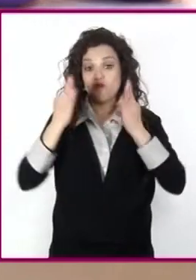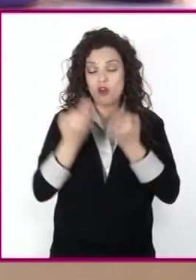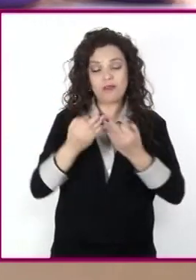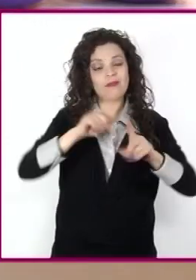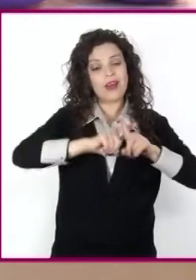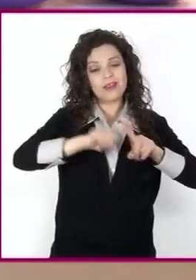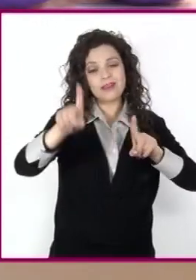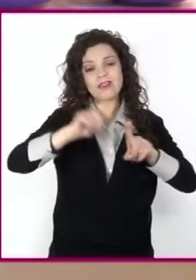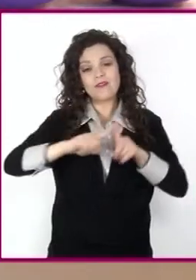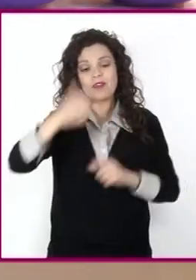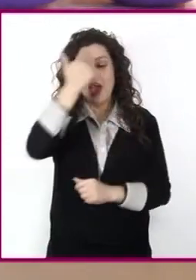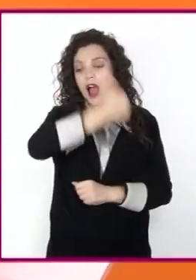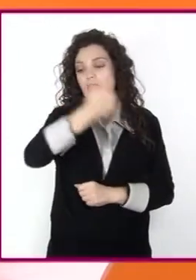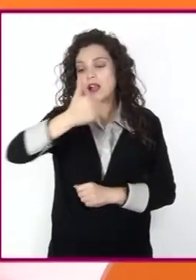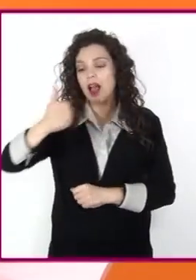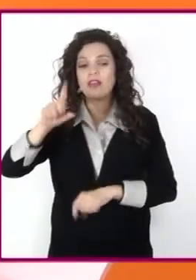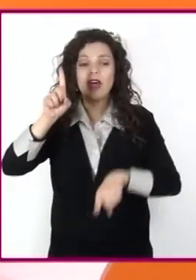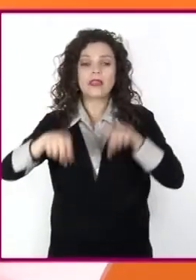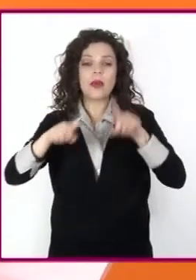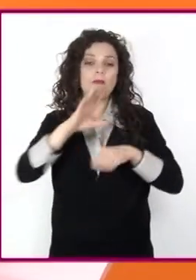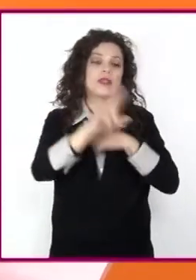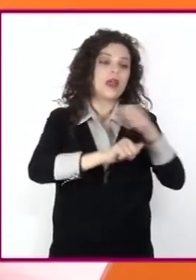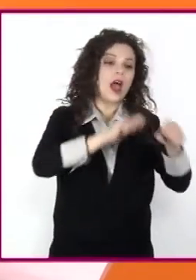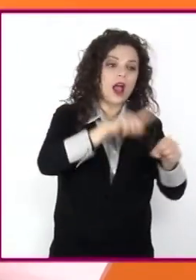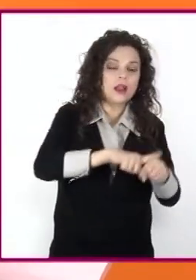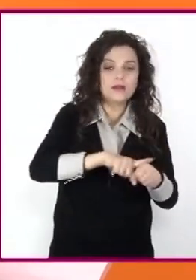entre las distintas especies.